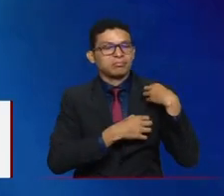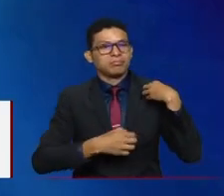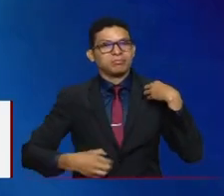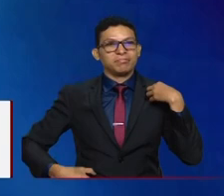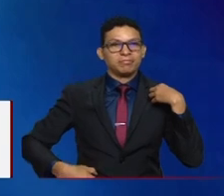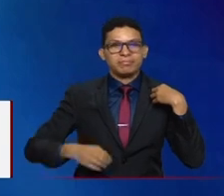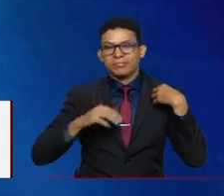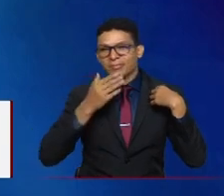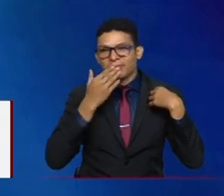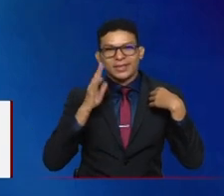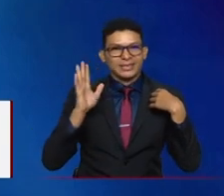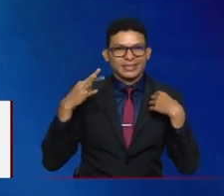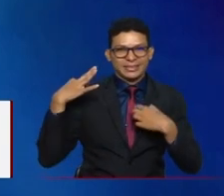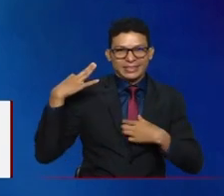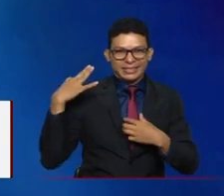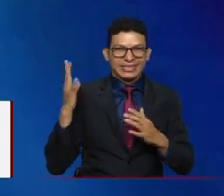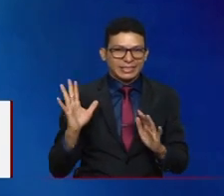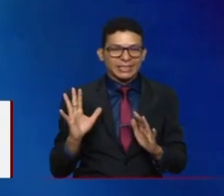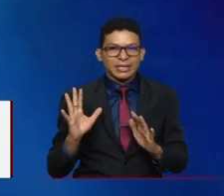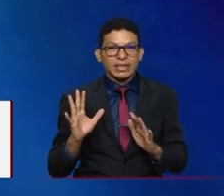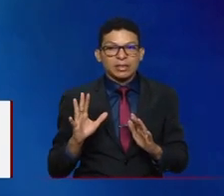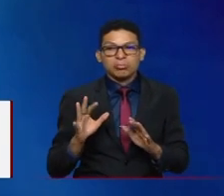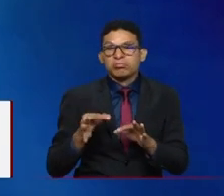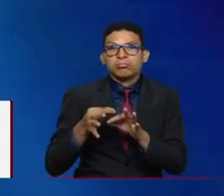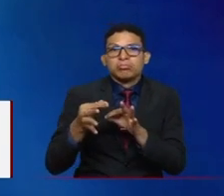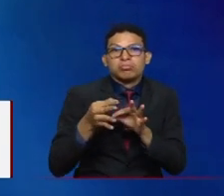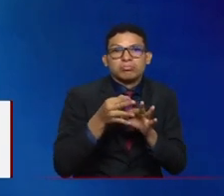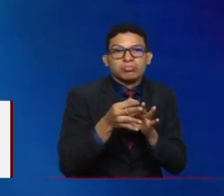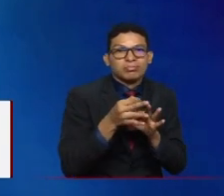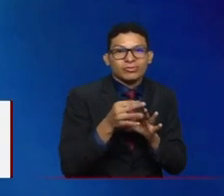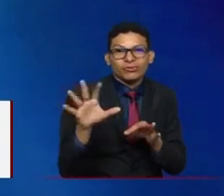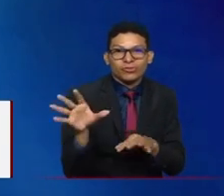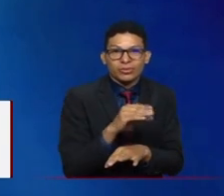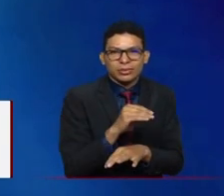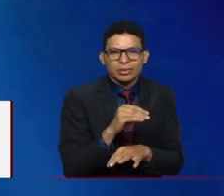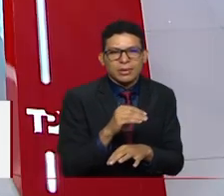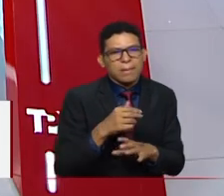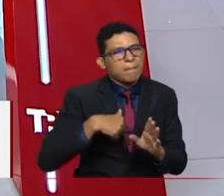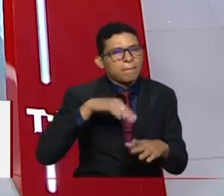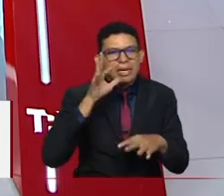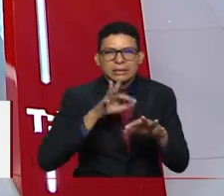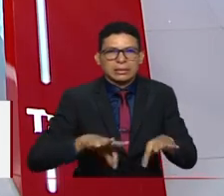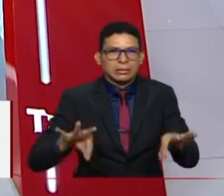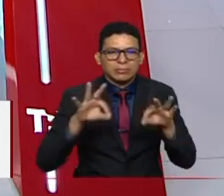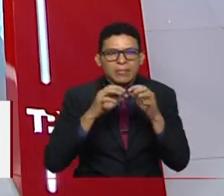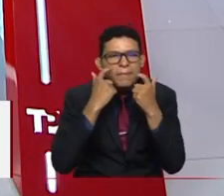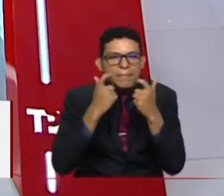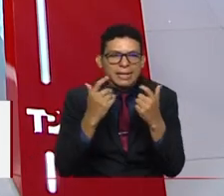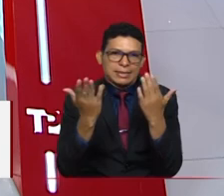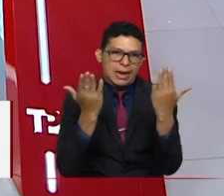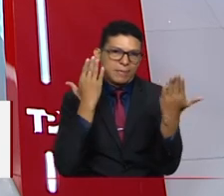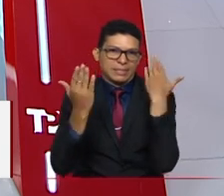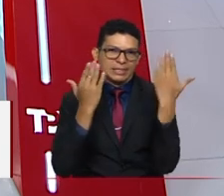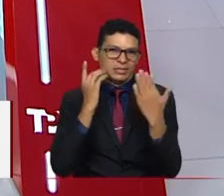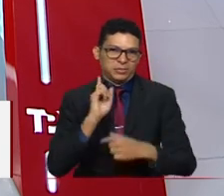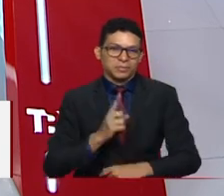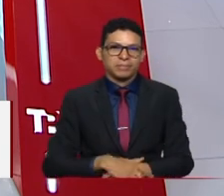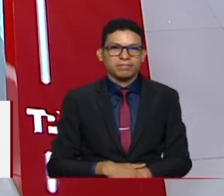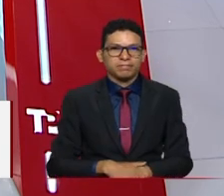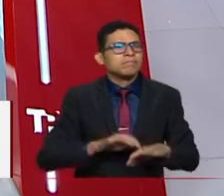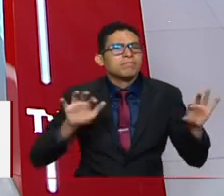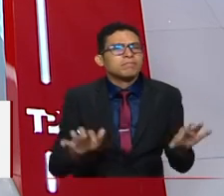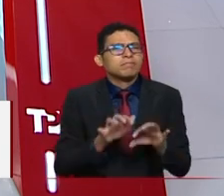de todas las veredas Y la verdad para mí ellos son los más importantes ese día y esa es una actividad que empieza en qué